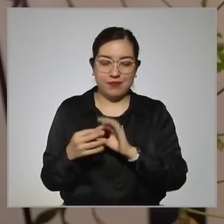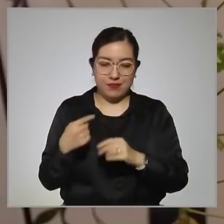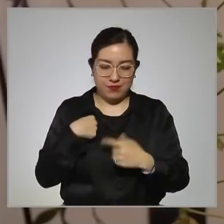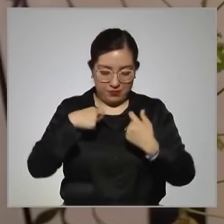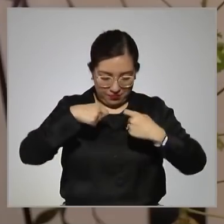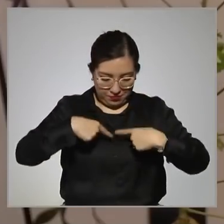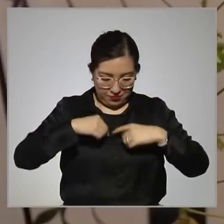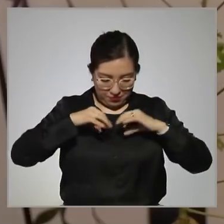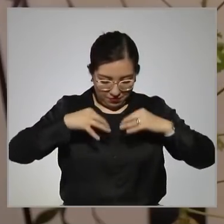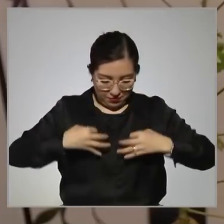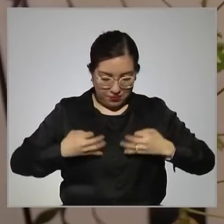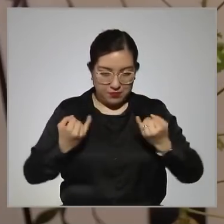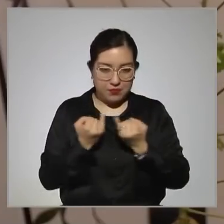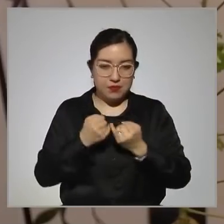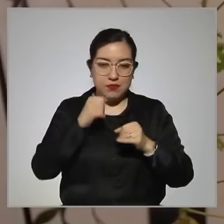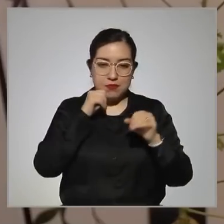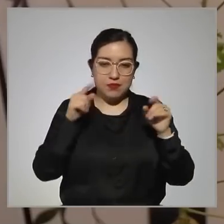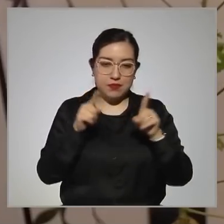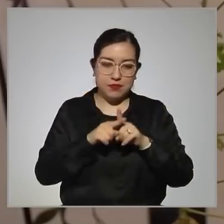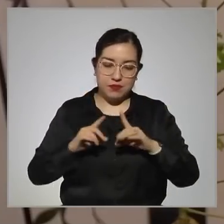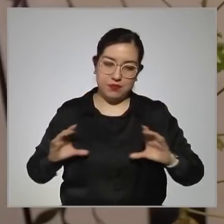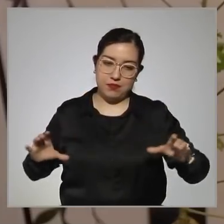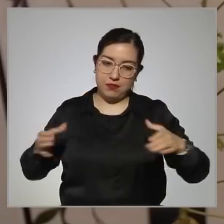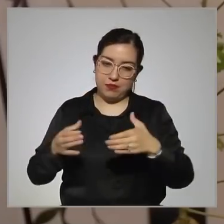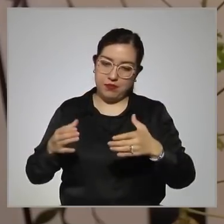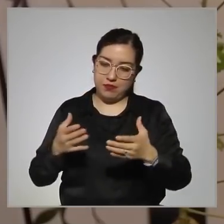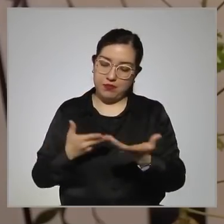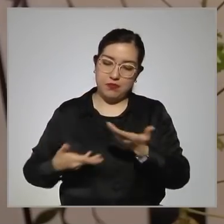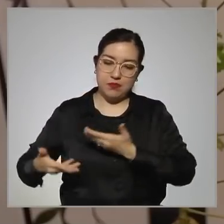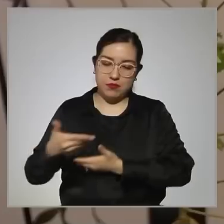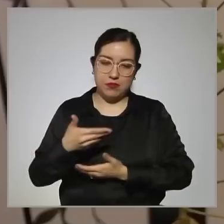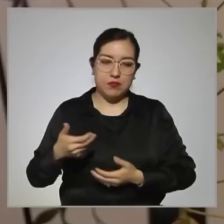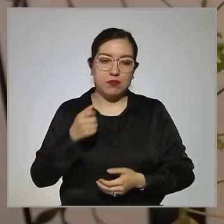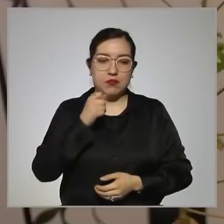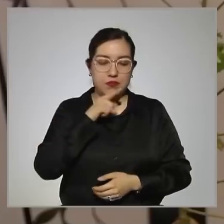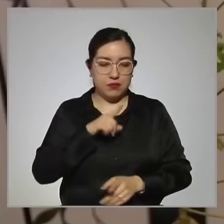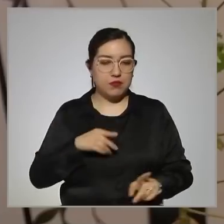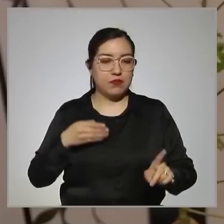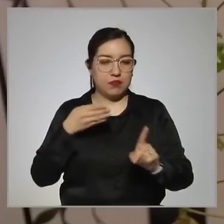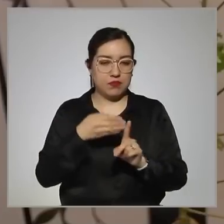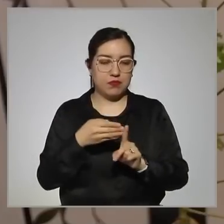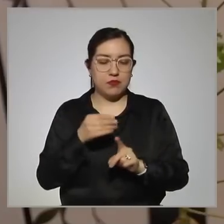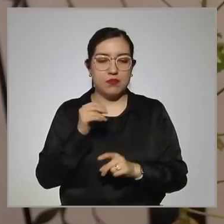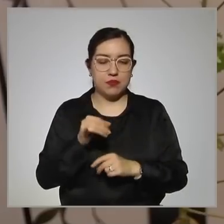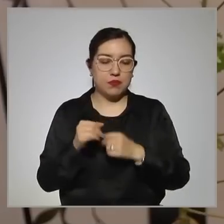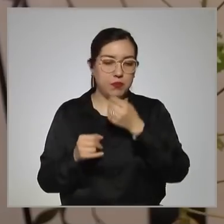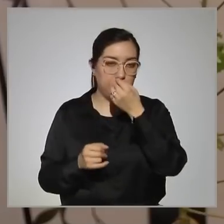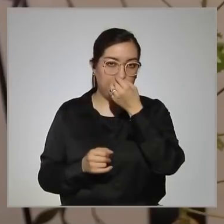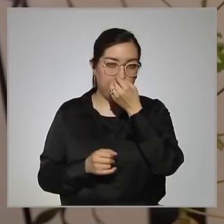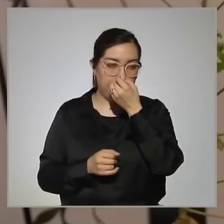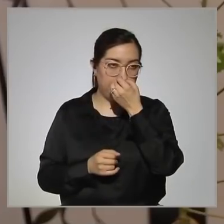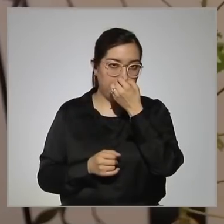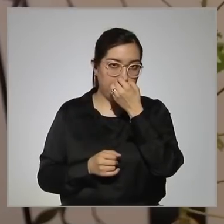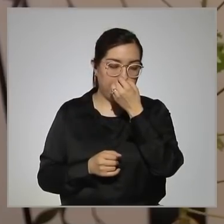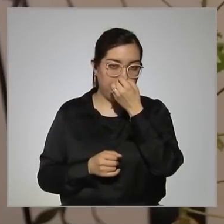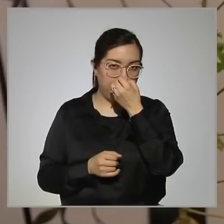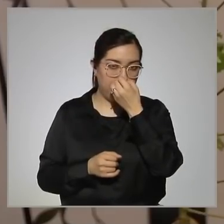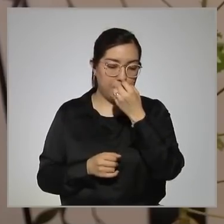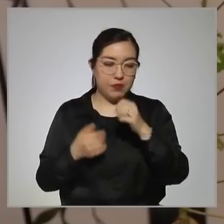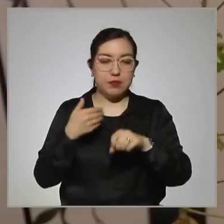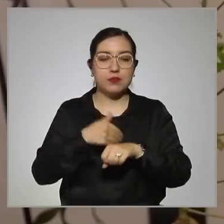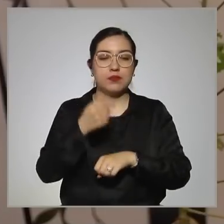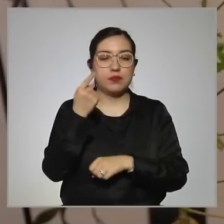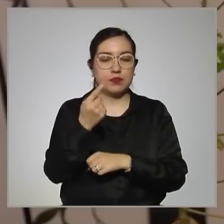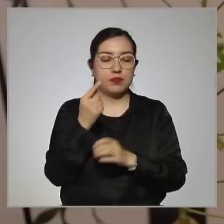mismo, sino con la comunidad, con nuestros propósitos, pues precisamente, ¿no? Habrá que, como punto número